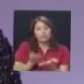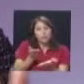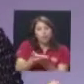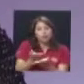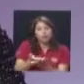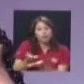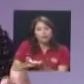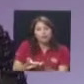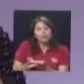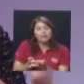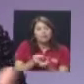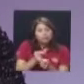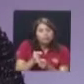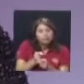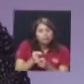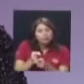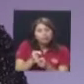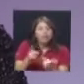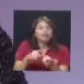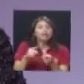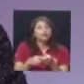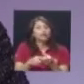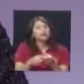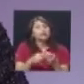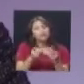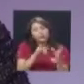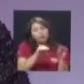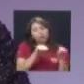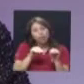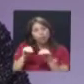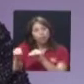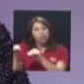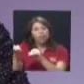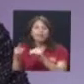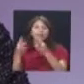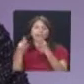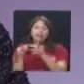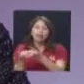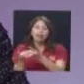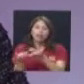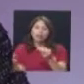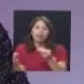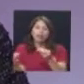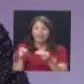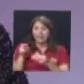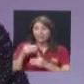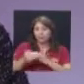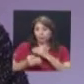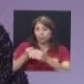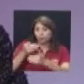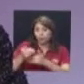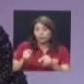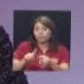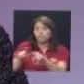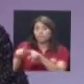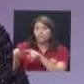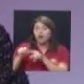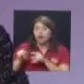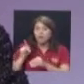tratar de resolver y llegar a algún arreglo en ese proceso hemos participado varias personas